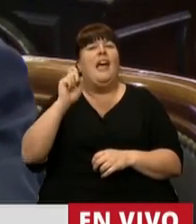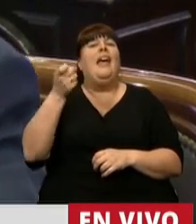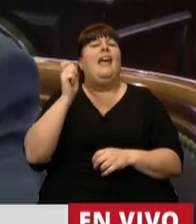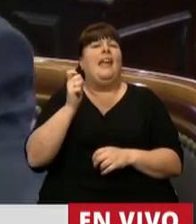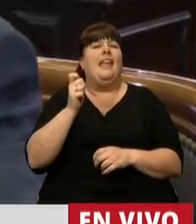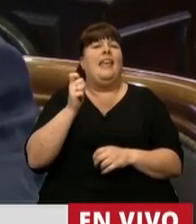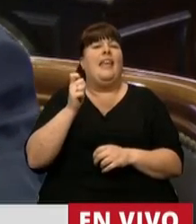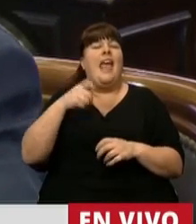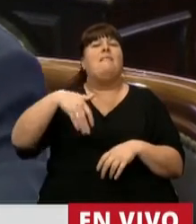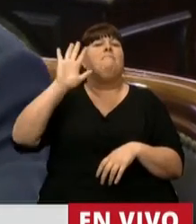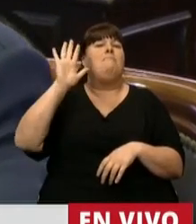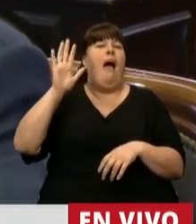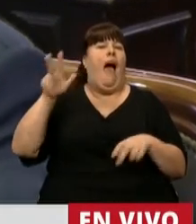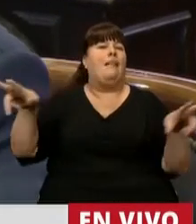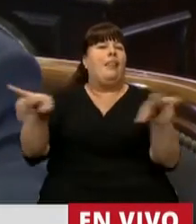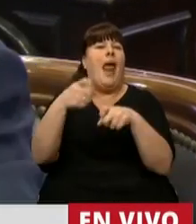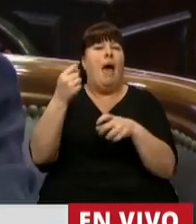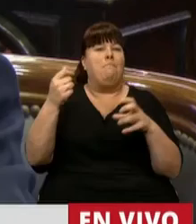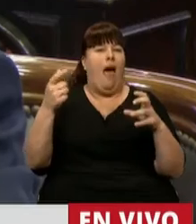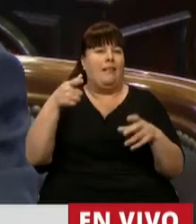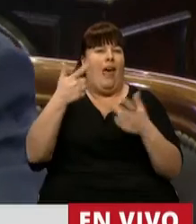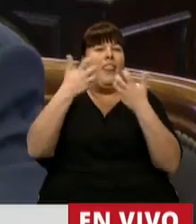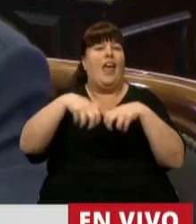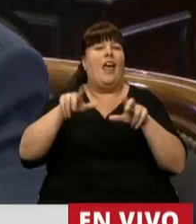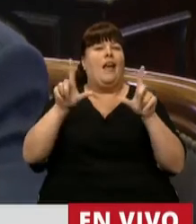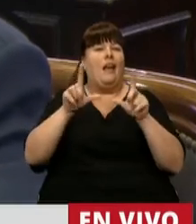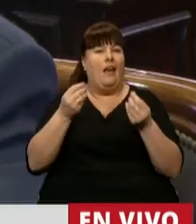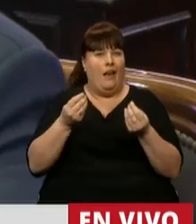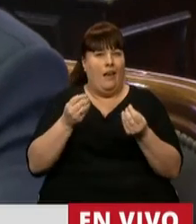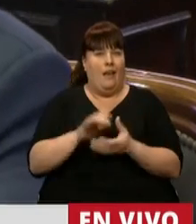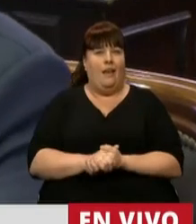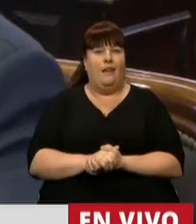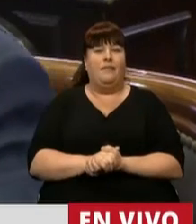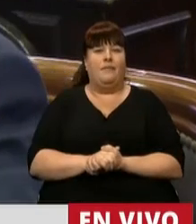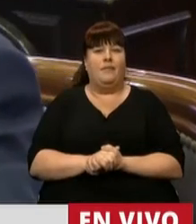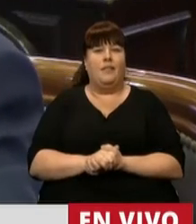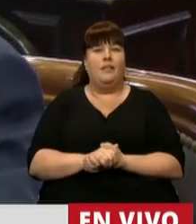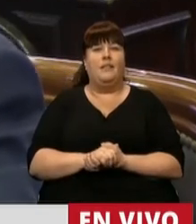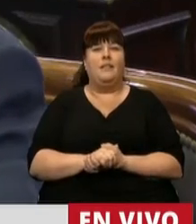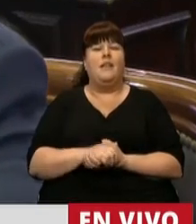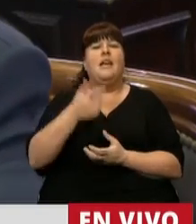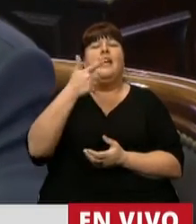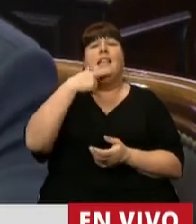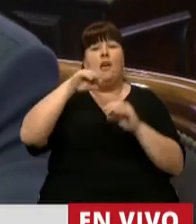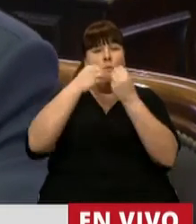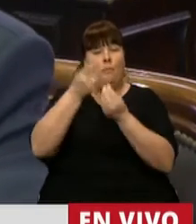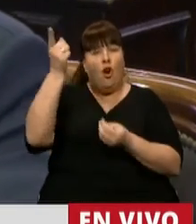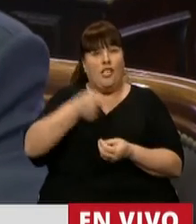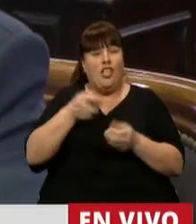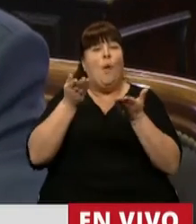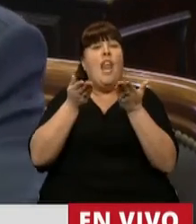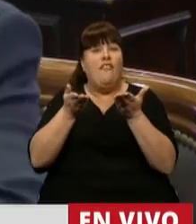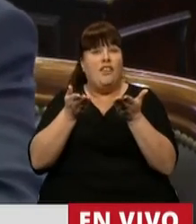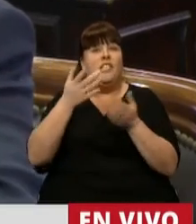se llevaron la mayor parte de la torta del registro del software? Y tiene un 23% de toda la torta de los